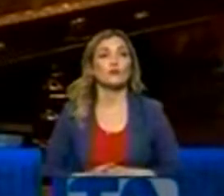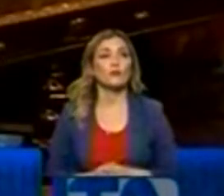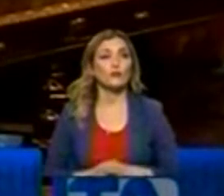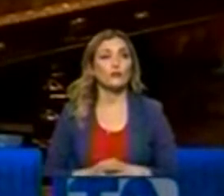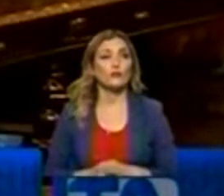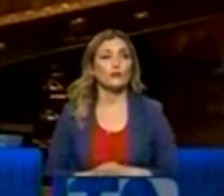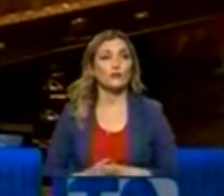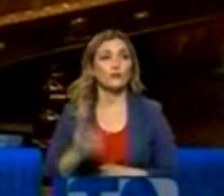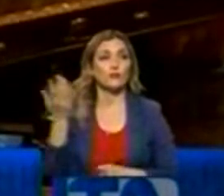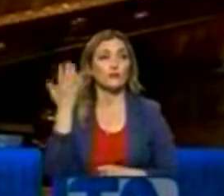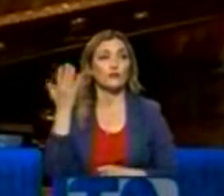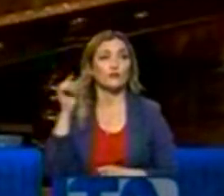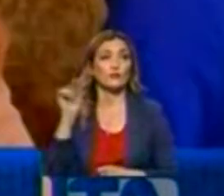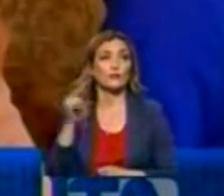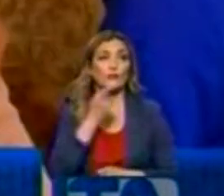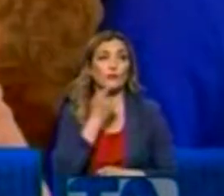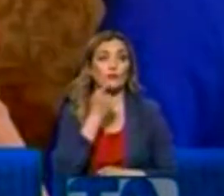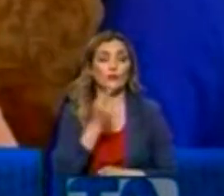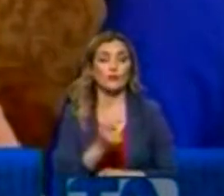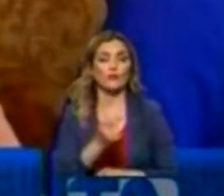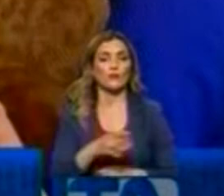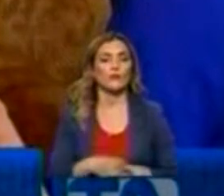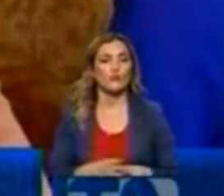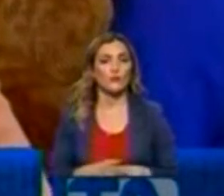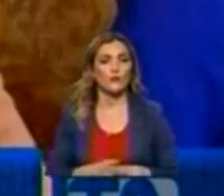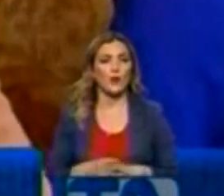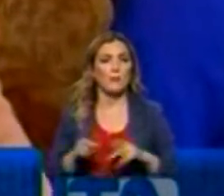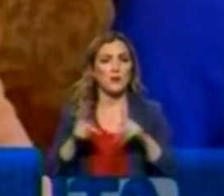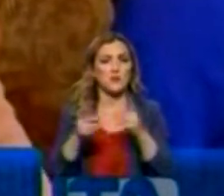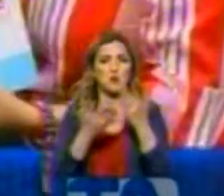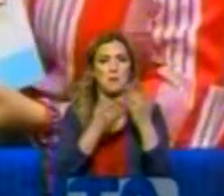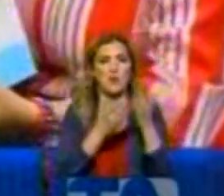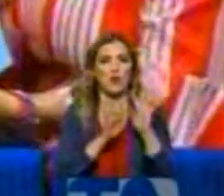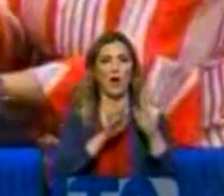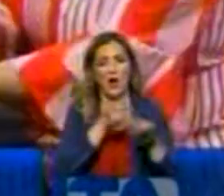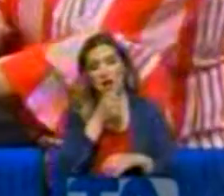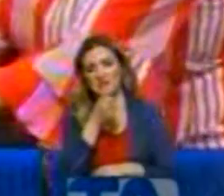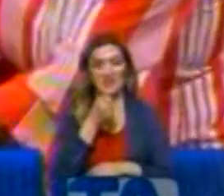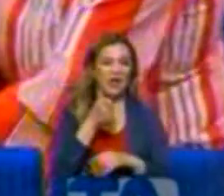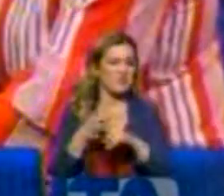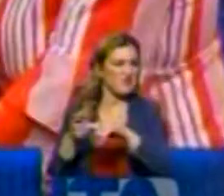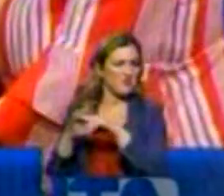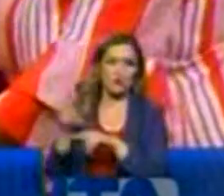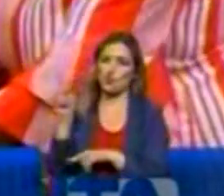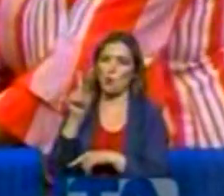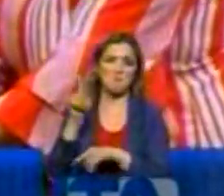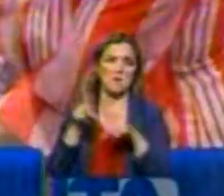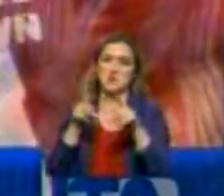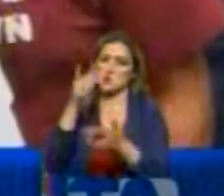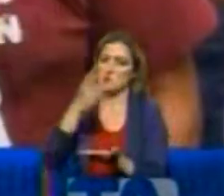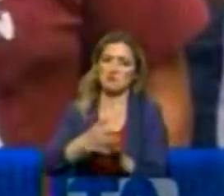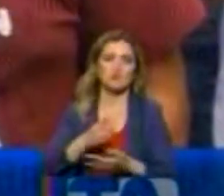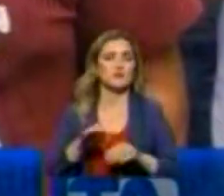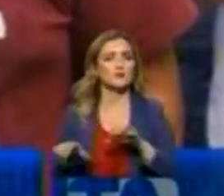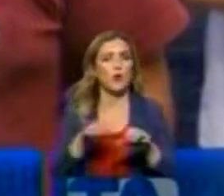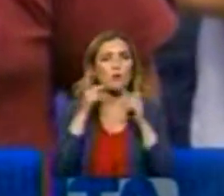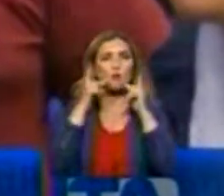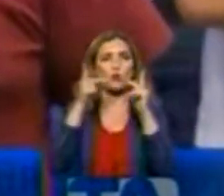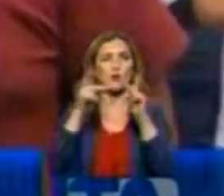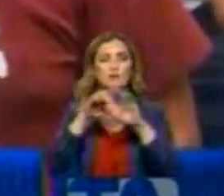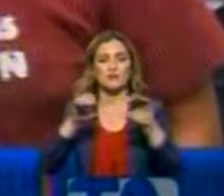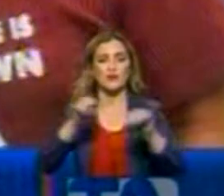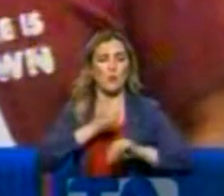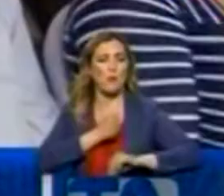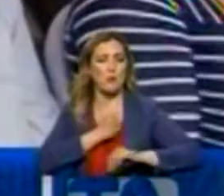del Cabildo, Cintia Viteri, aseguró que no se emitirán permisos para eventos, que se postergan varias actividades públicas como la entrega de títulos